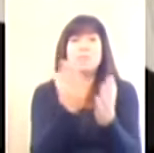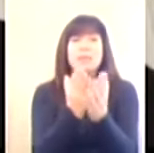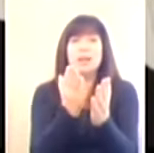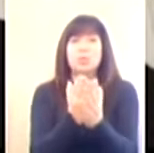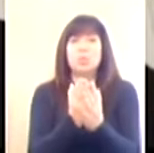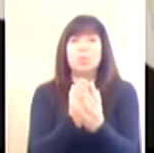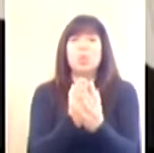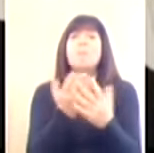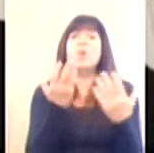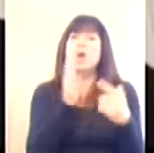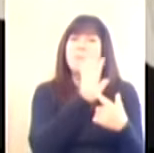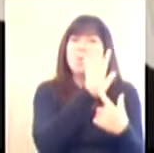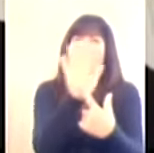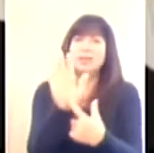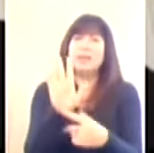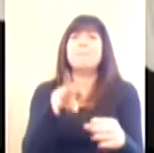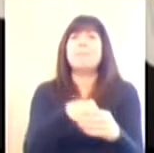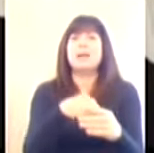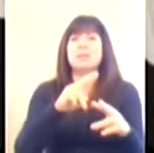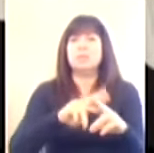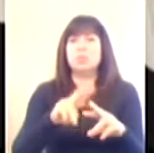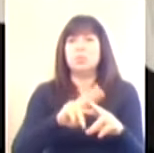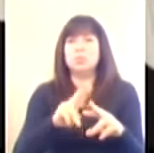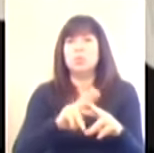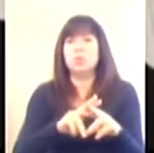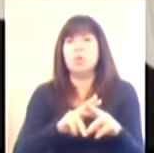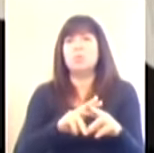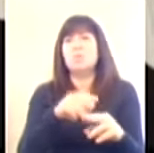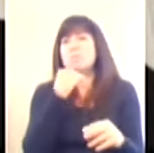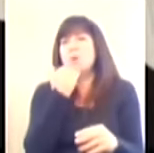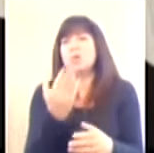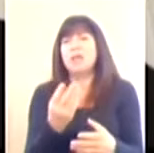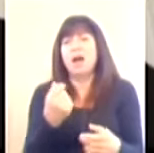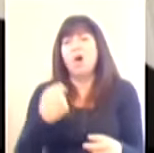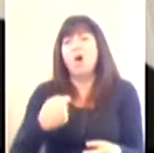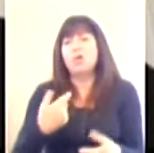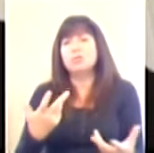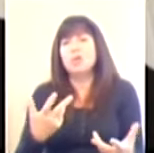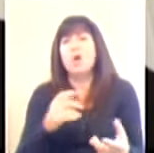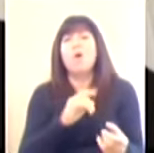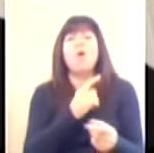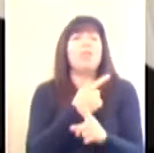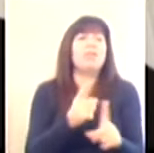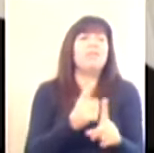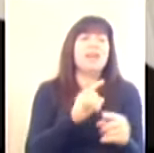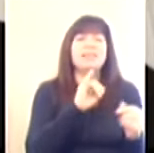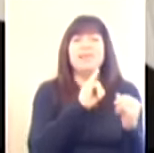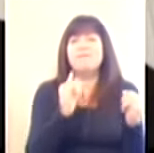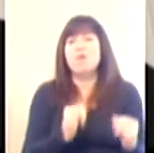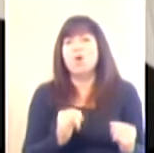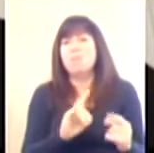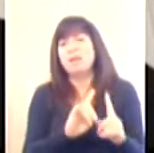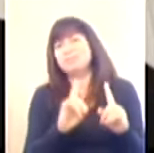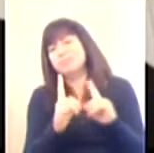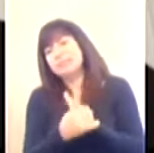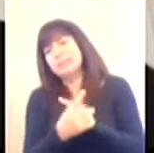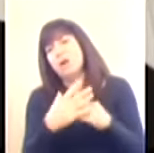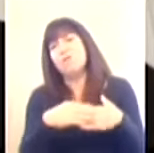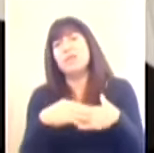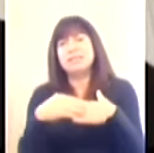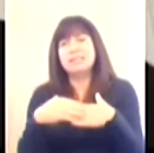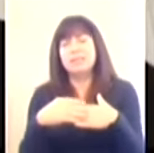compromiso con ser parte de la solución, aunque tenga costos, aunque requiera cambiar las maneras de hacer las cosas, como hablaba hace un minuto, creo que hay que